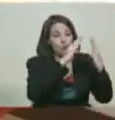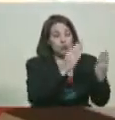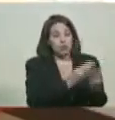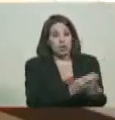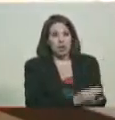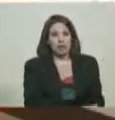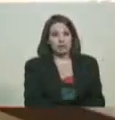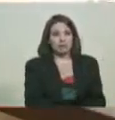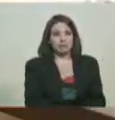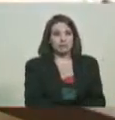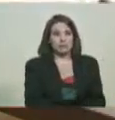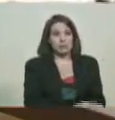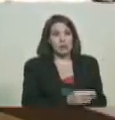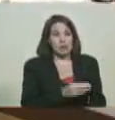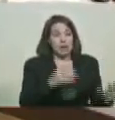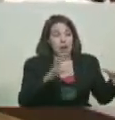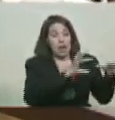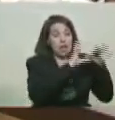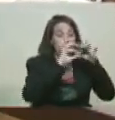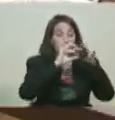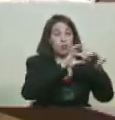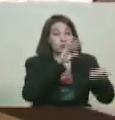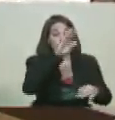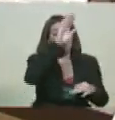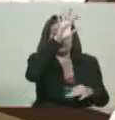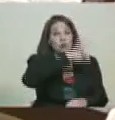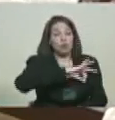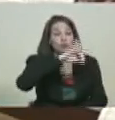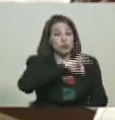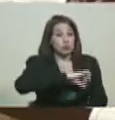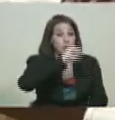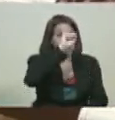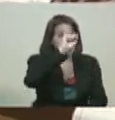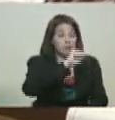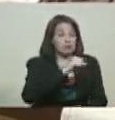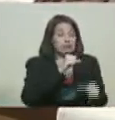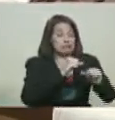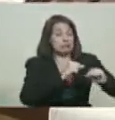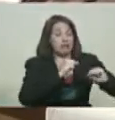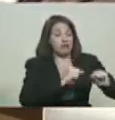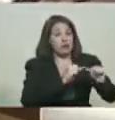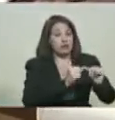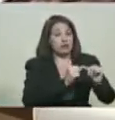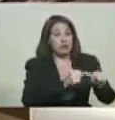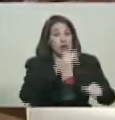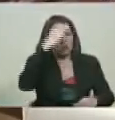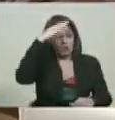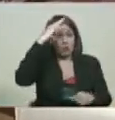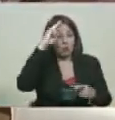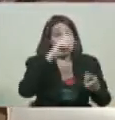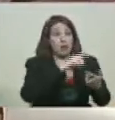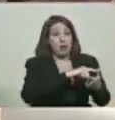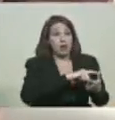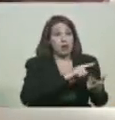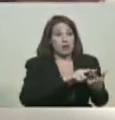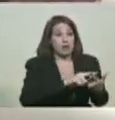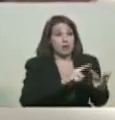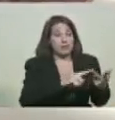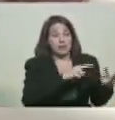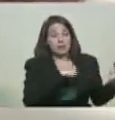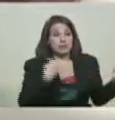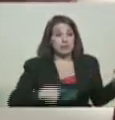y el encuentro en el futuro con las corrientes socialistas que han resistido en cuba vietnam china